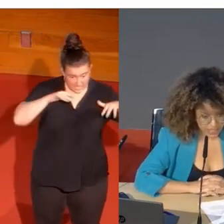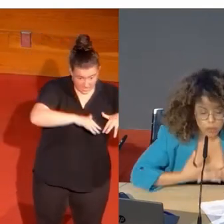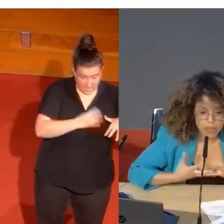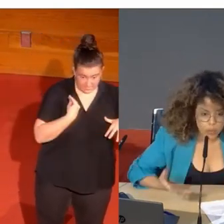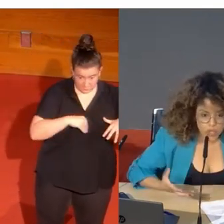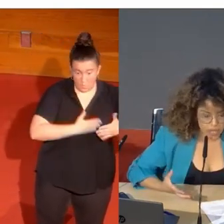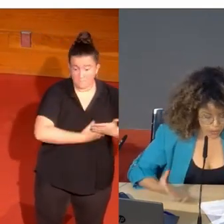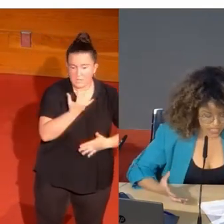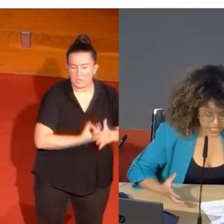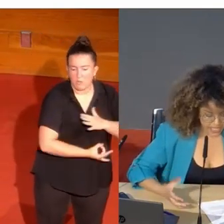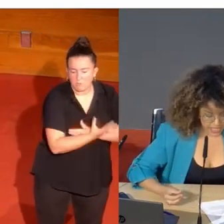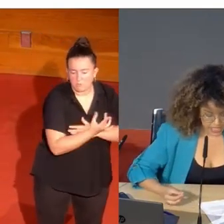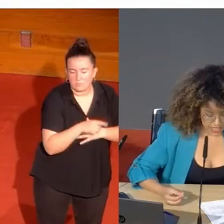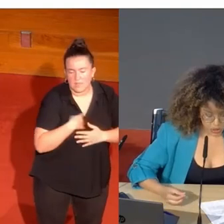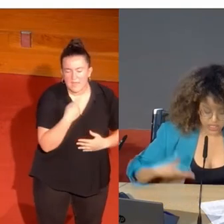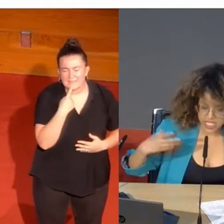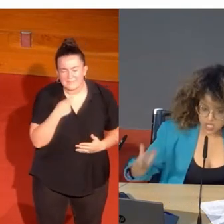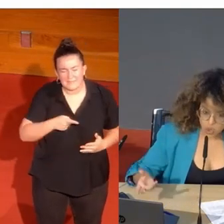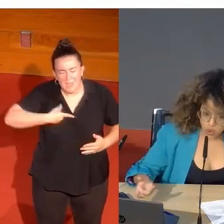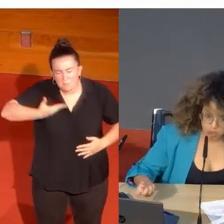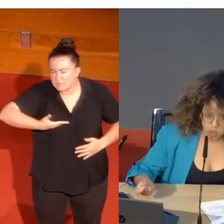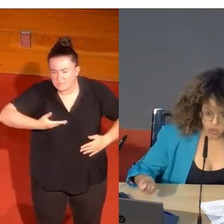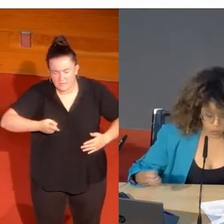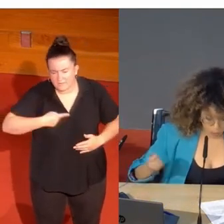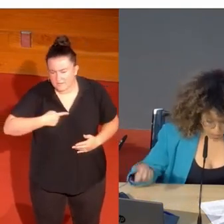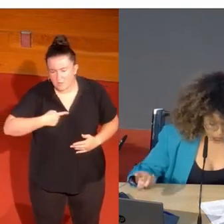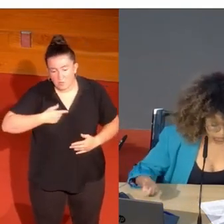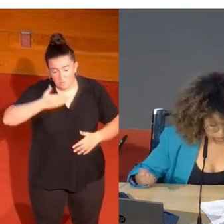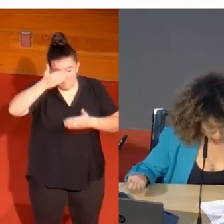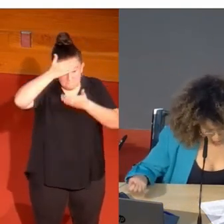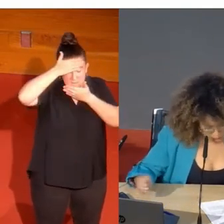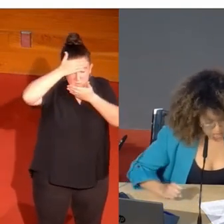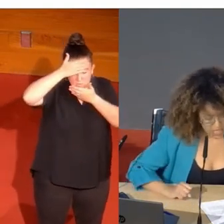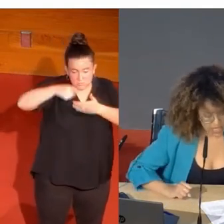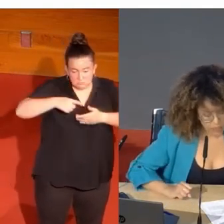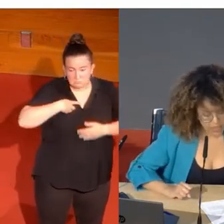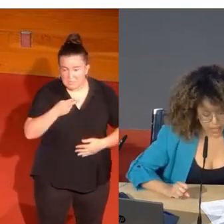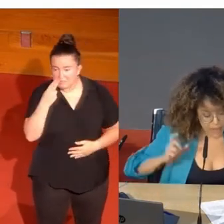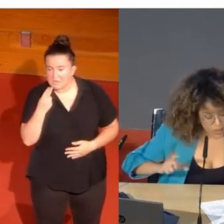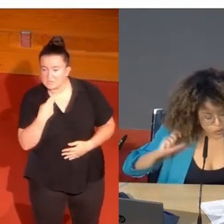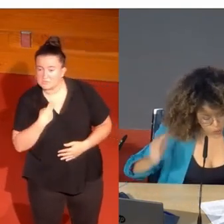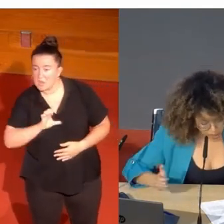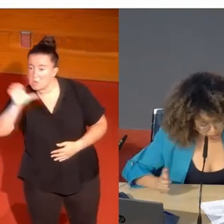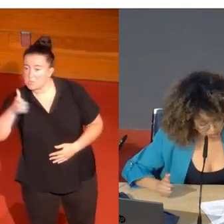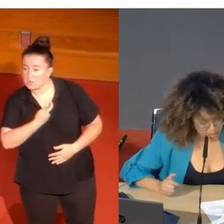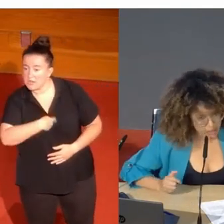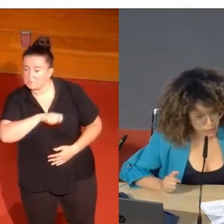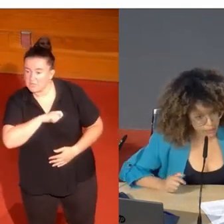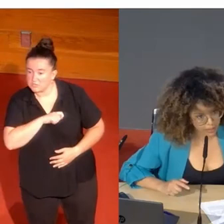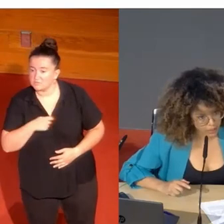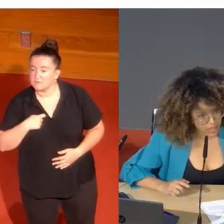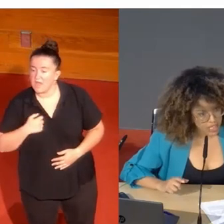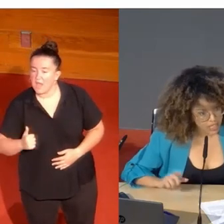de de cómo Marruecos aprovecha eh los intereses económicos europeos y españoles en especial para controlar